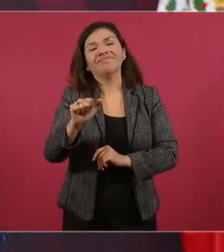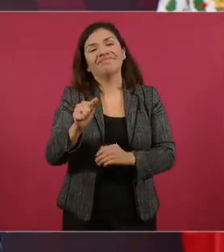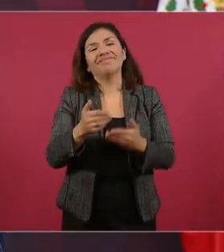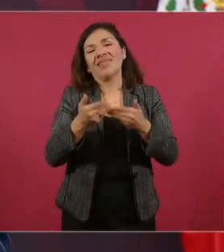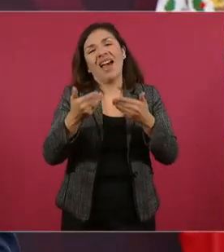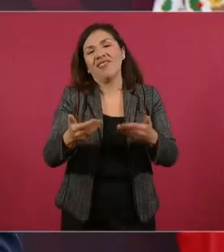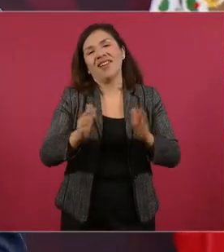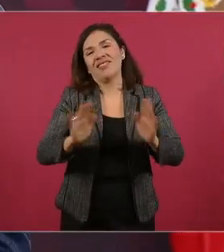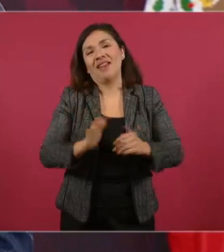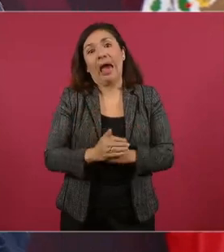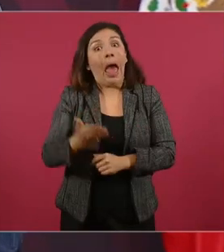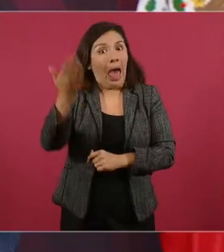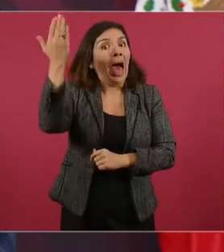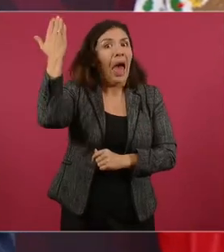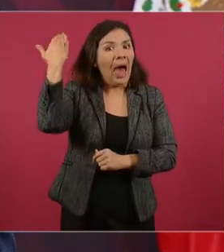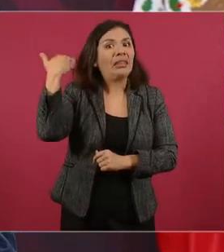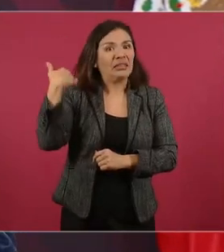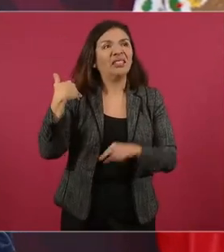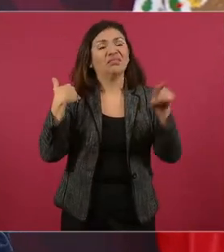Cuando mandaban ellos,